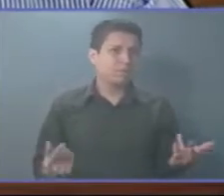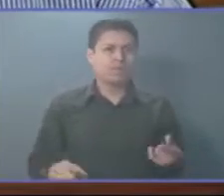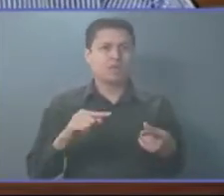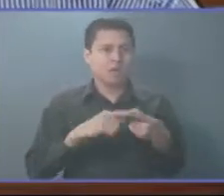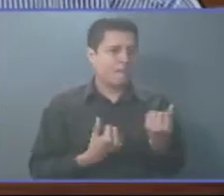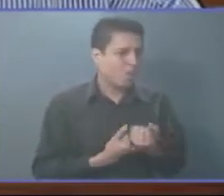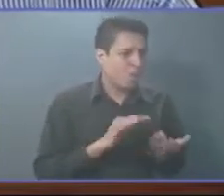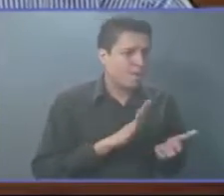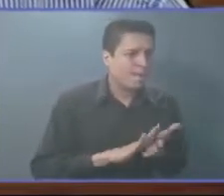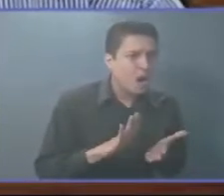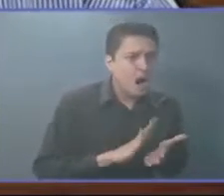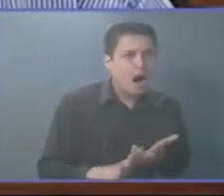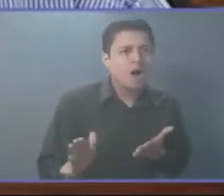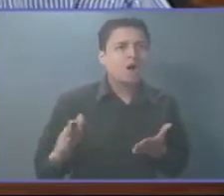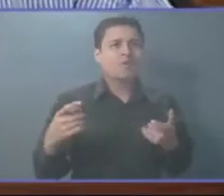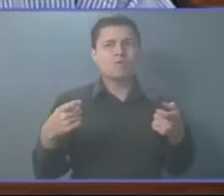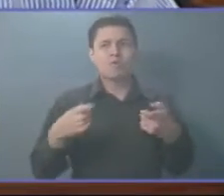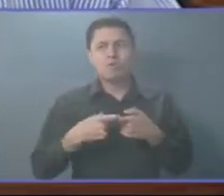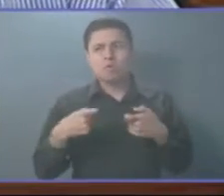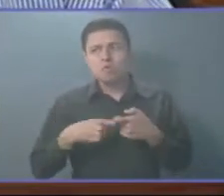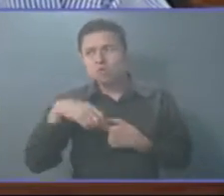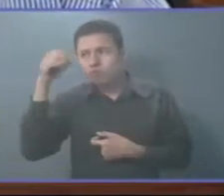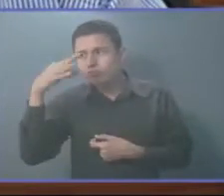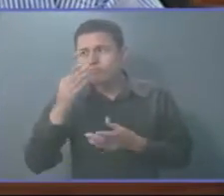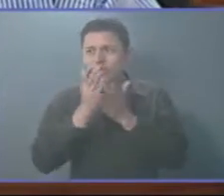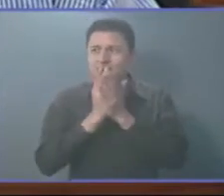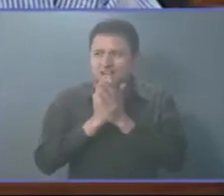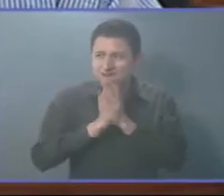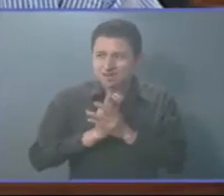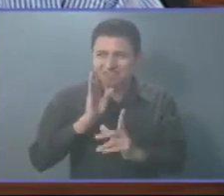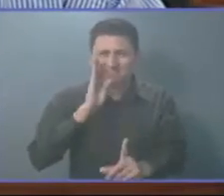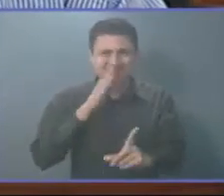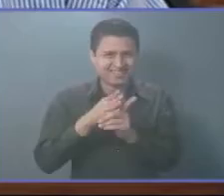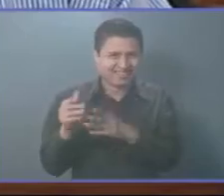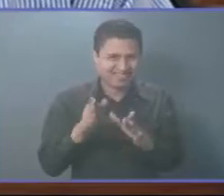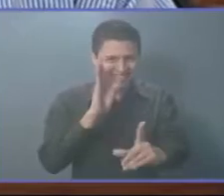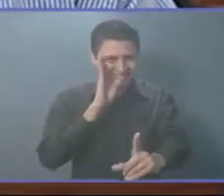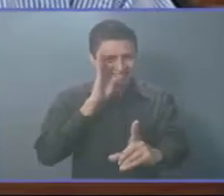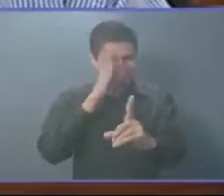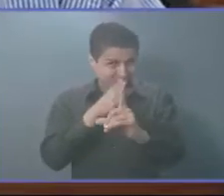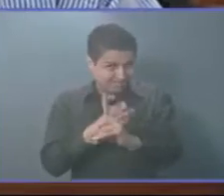créditos, de los servicios básicos. Traza una hoja de ruta